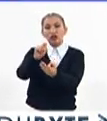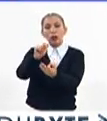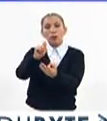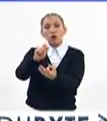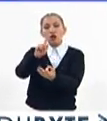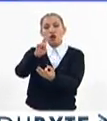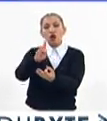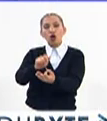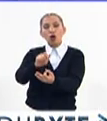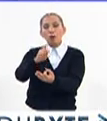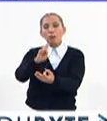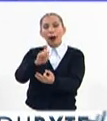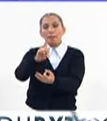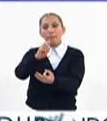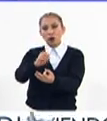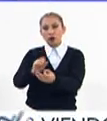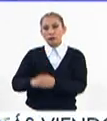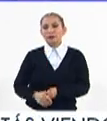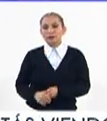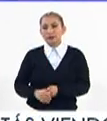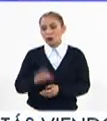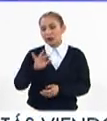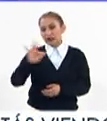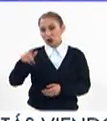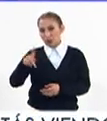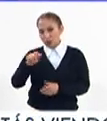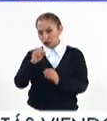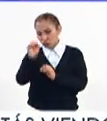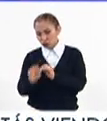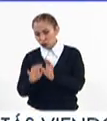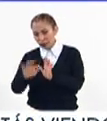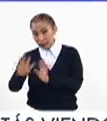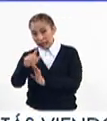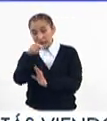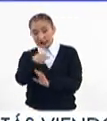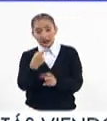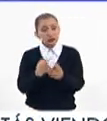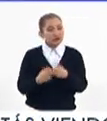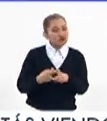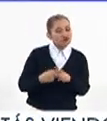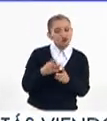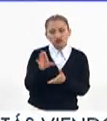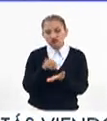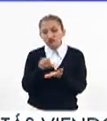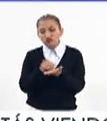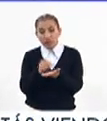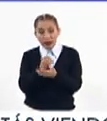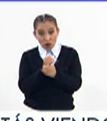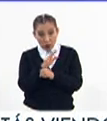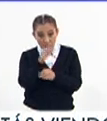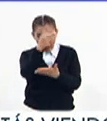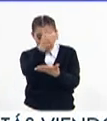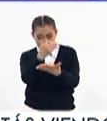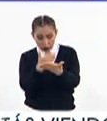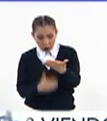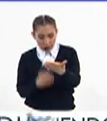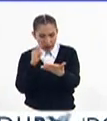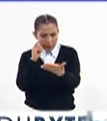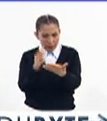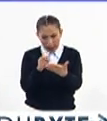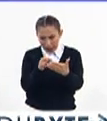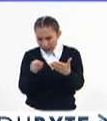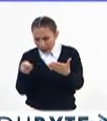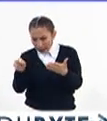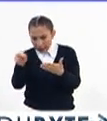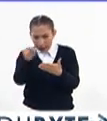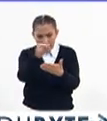Topolobampo, a 50 kilómetros al sur. El propósito de estas mediciones es generar datos, es decir, generar la línea